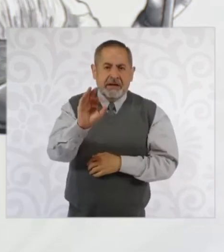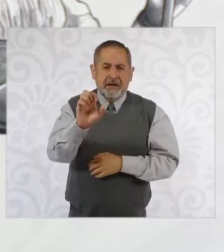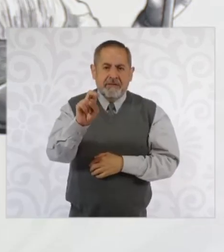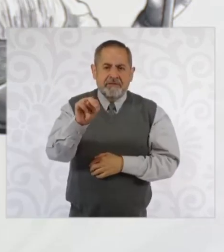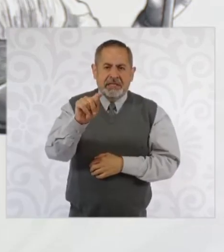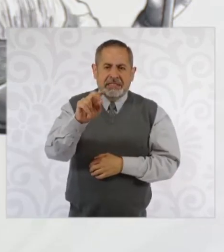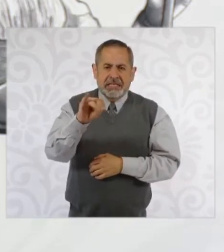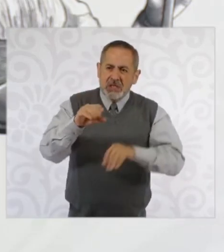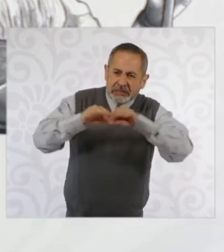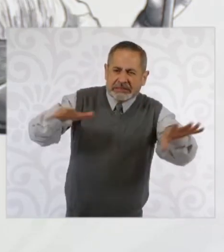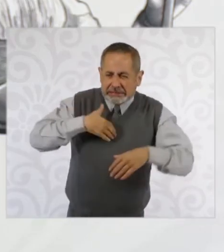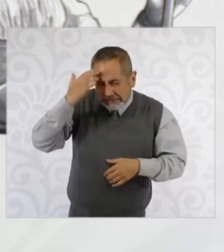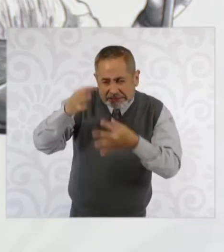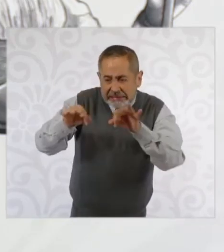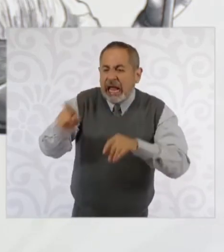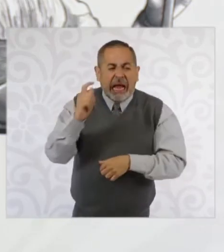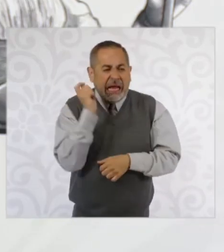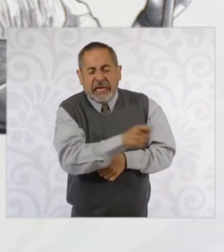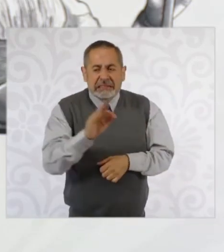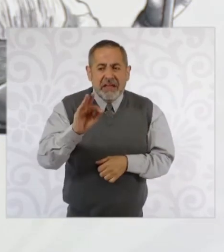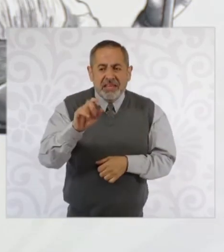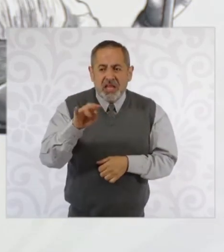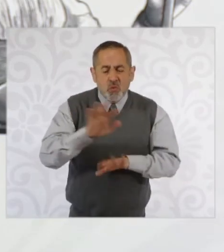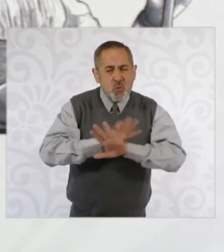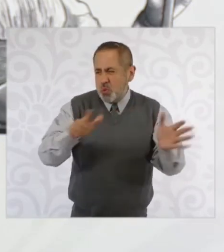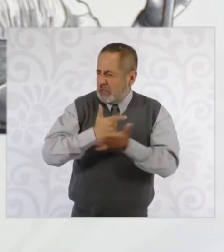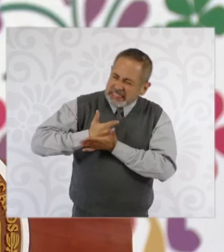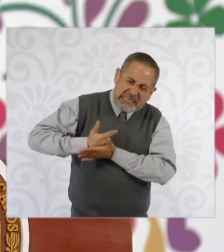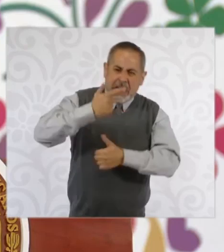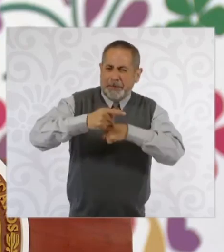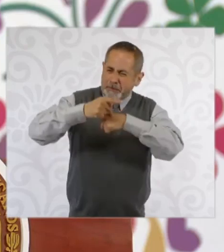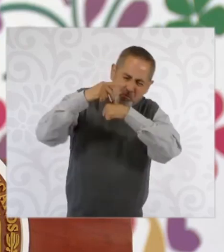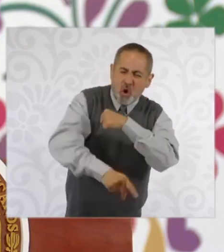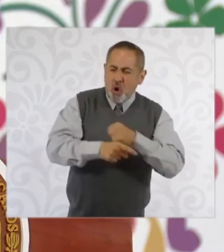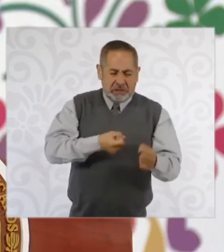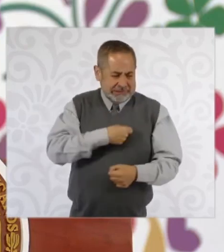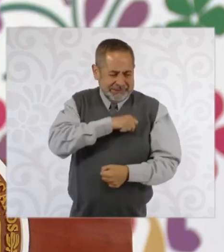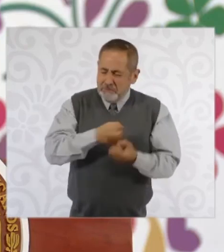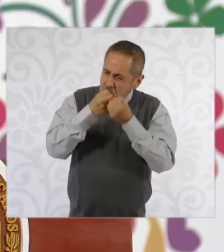conozca qué significa el fentanilo y el daño que puede causar a la salud.